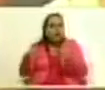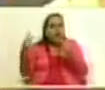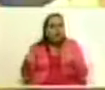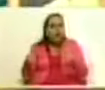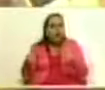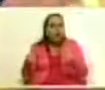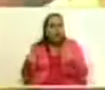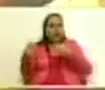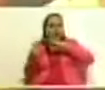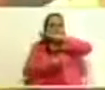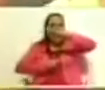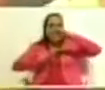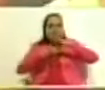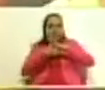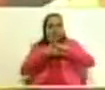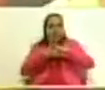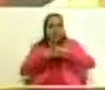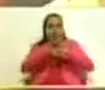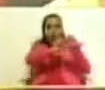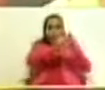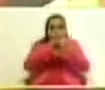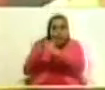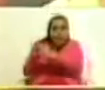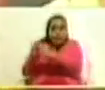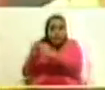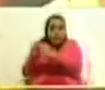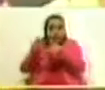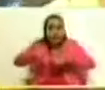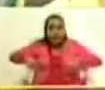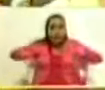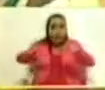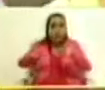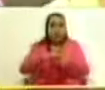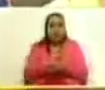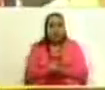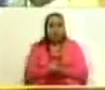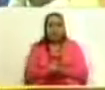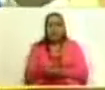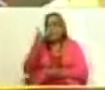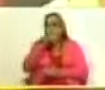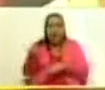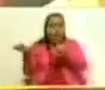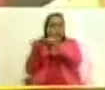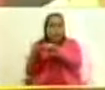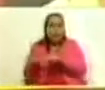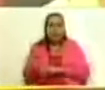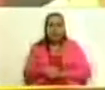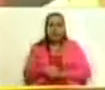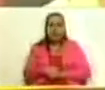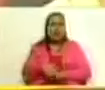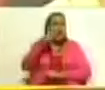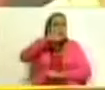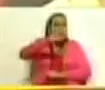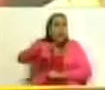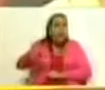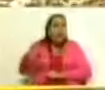base, en el territorio, en los sectores. No lo teníamos, éramos un pueblo